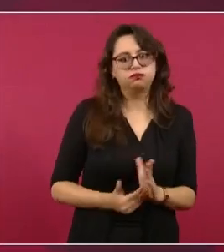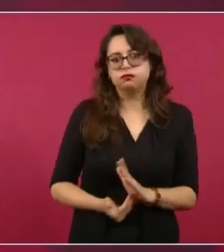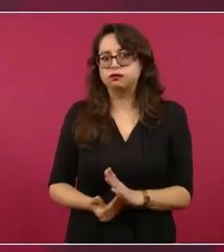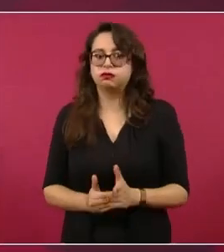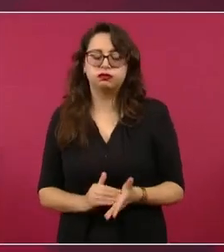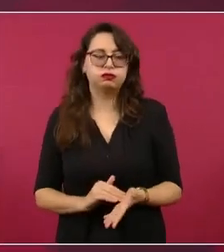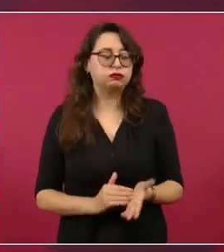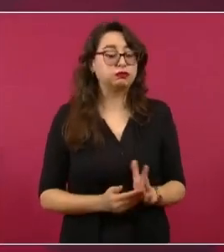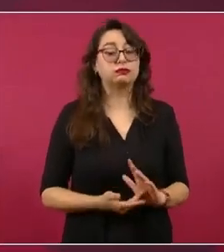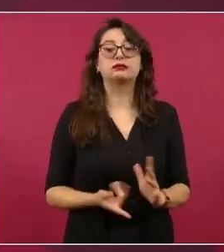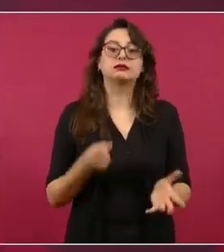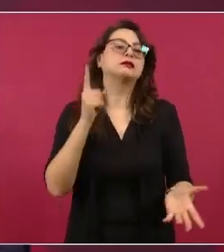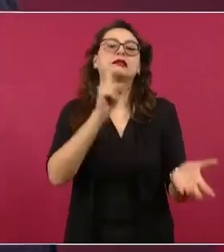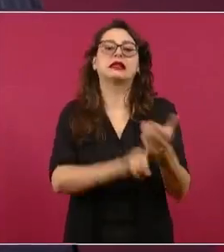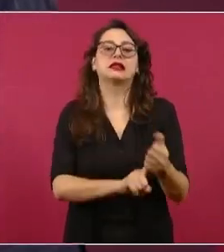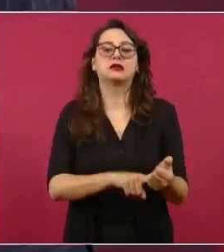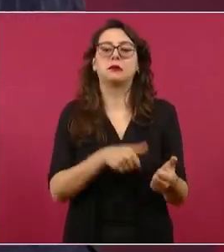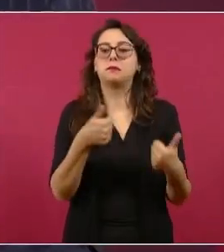Y